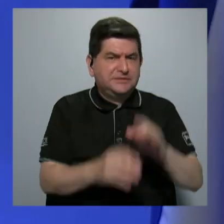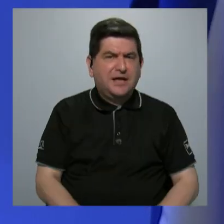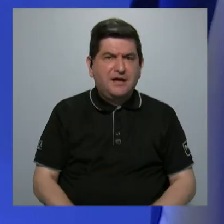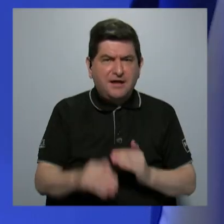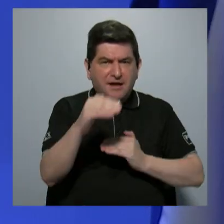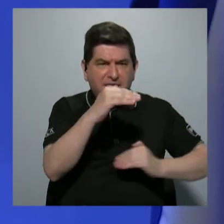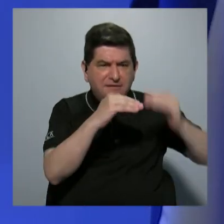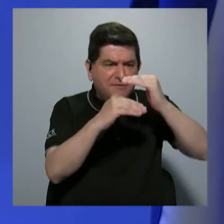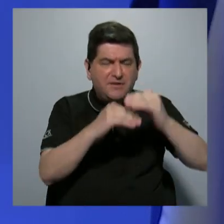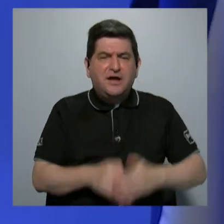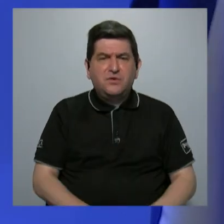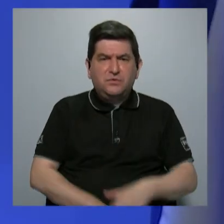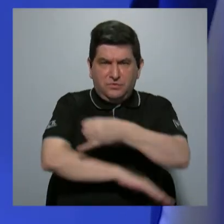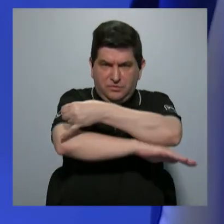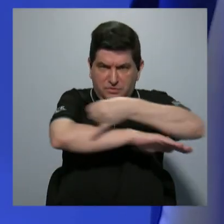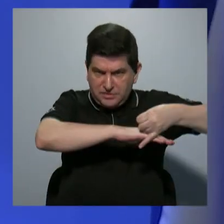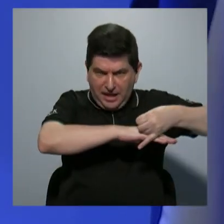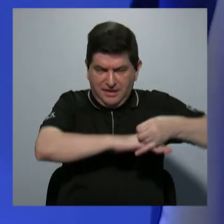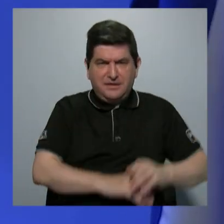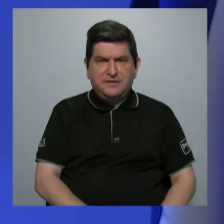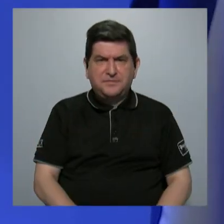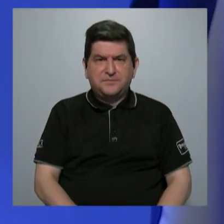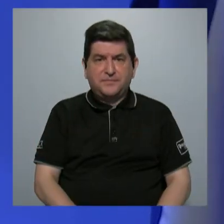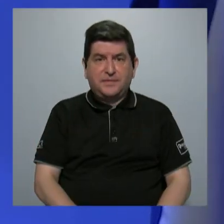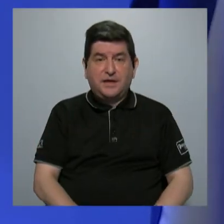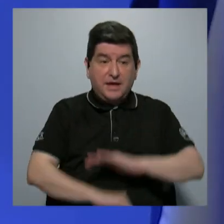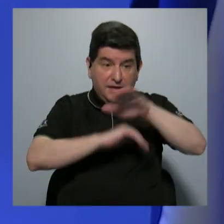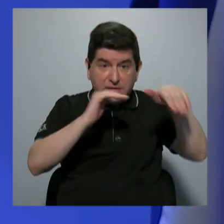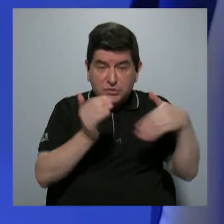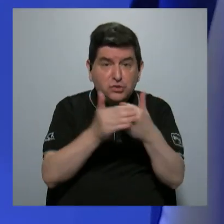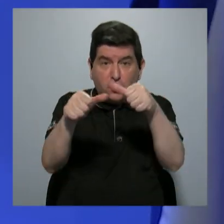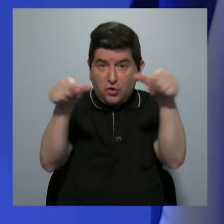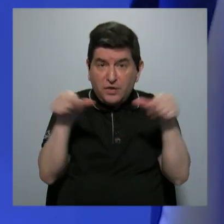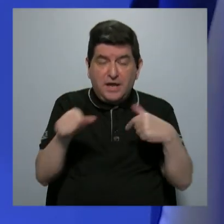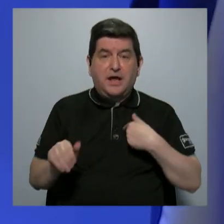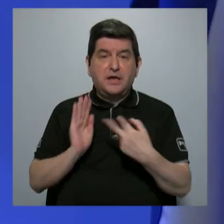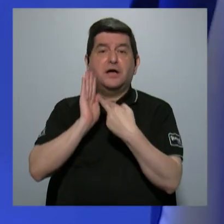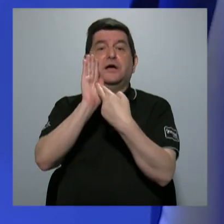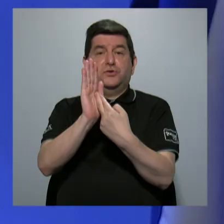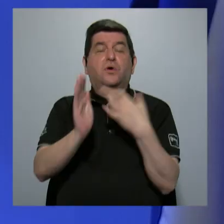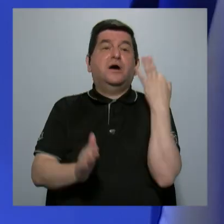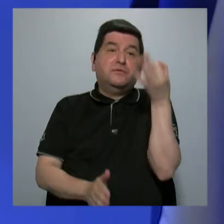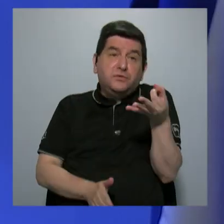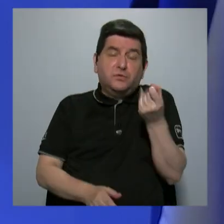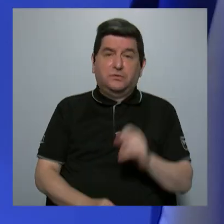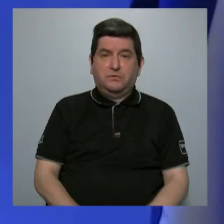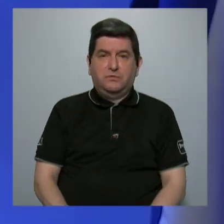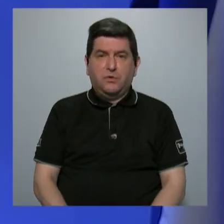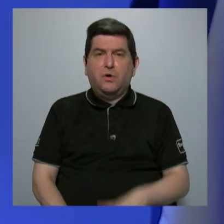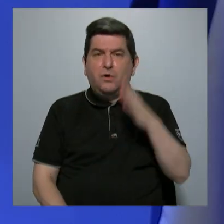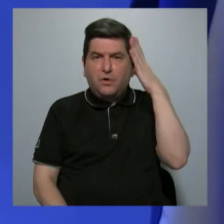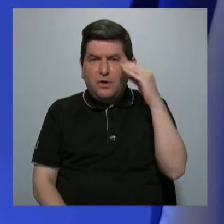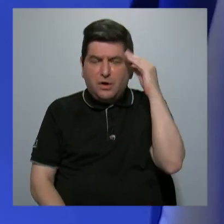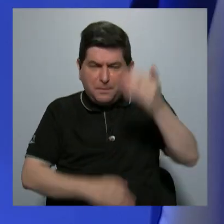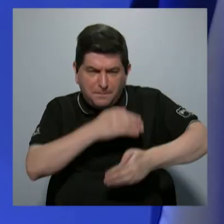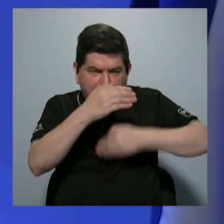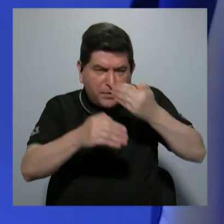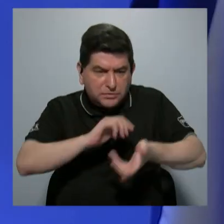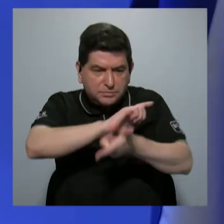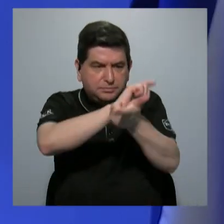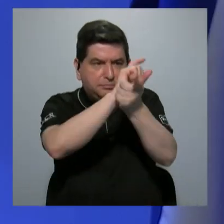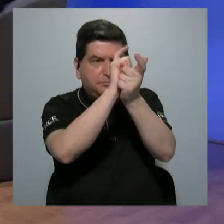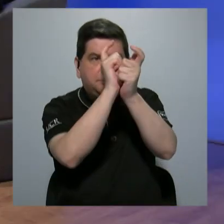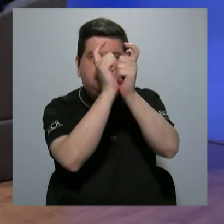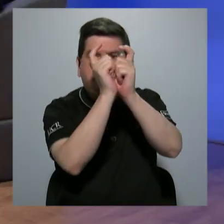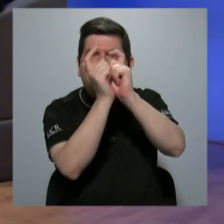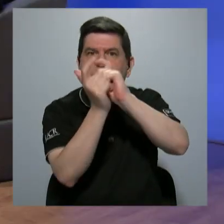Facultad de Ingeniería, que constituye el área completa a la que yo representaría, ha experimentado un proceso de transformación